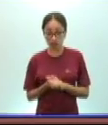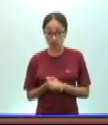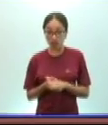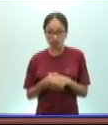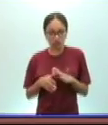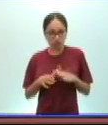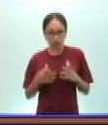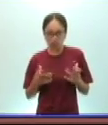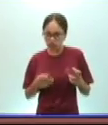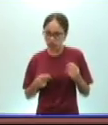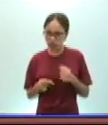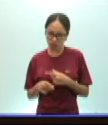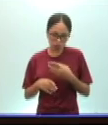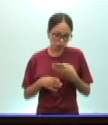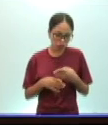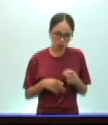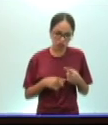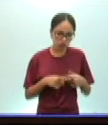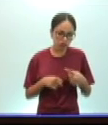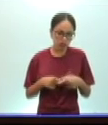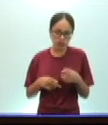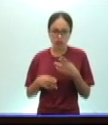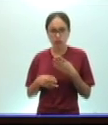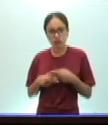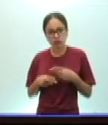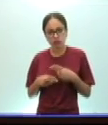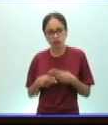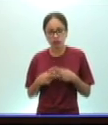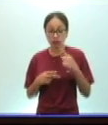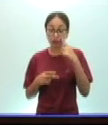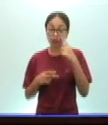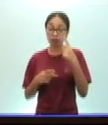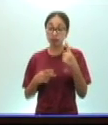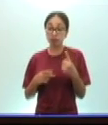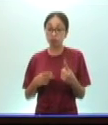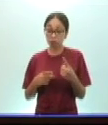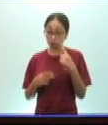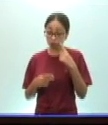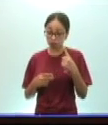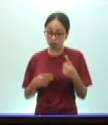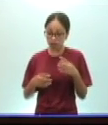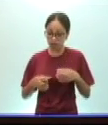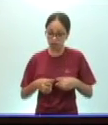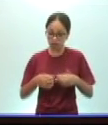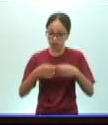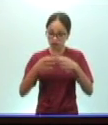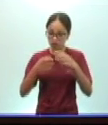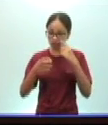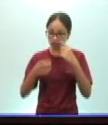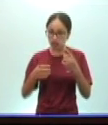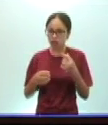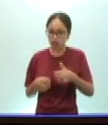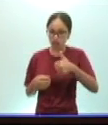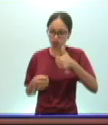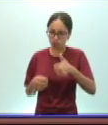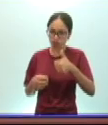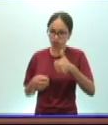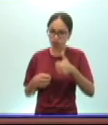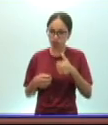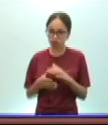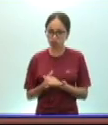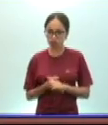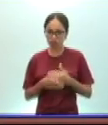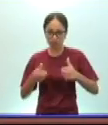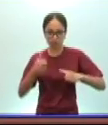heterogénea. ¿Por qué? Porque fíjense que podemos observar a simple vista los componentes de esta mezcla. Ahora,